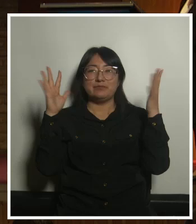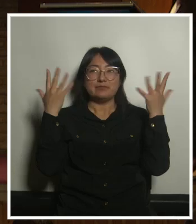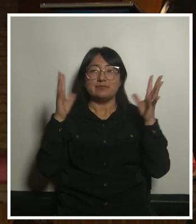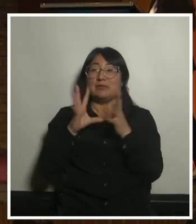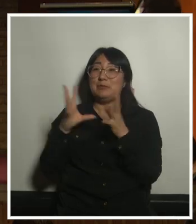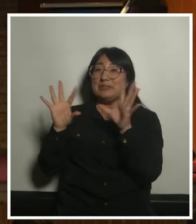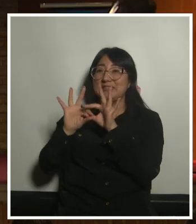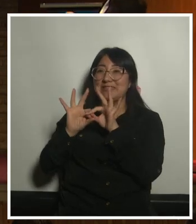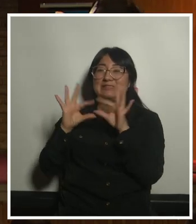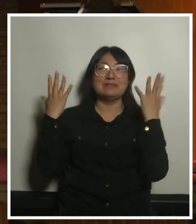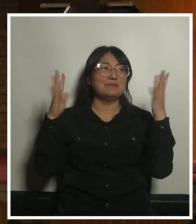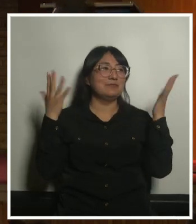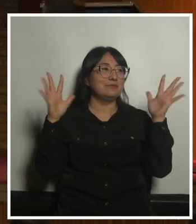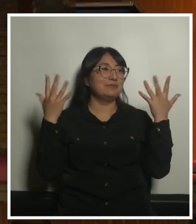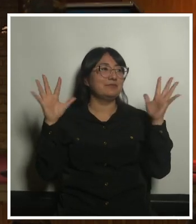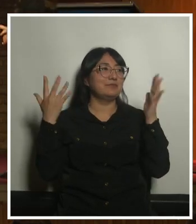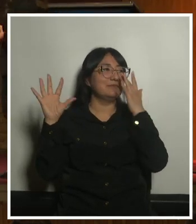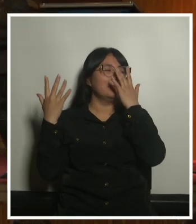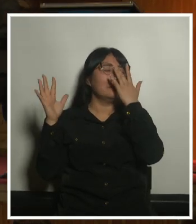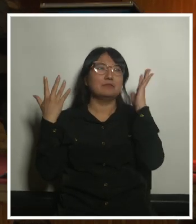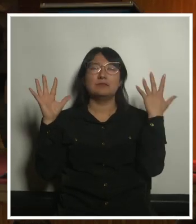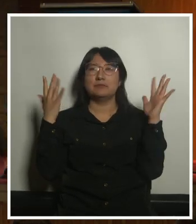gracias.